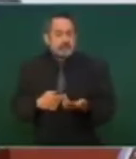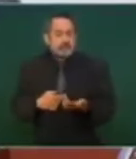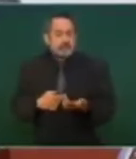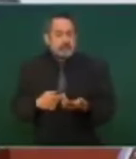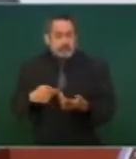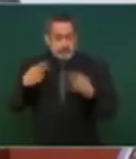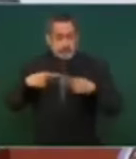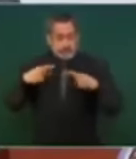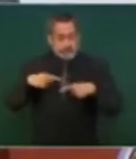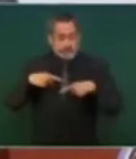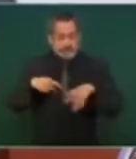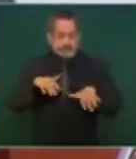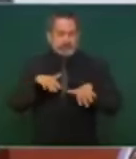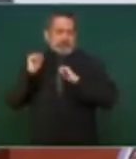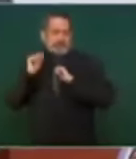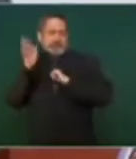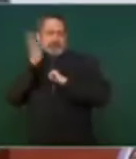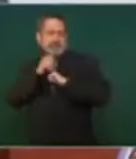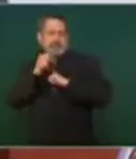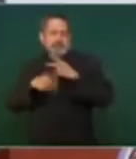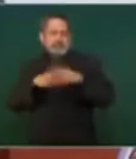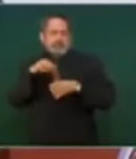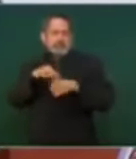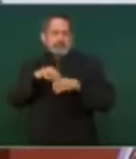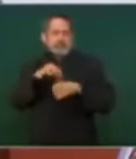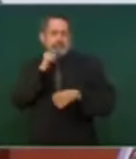cuando la gente no participa,